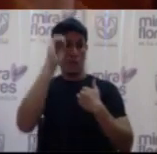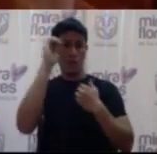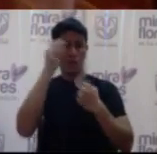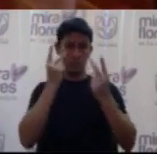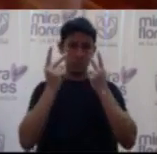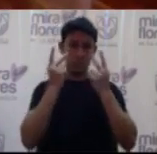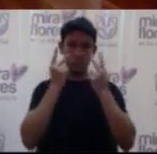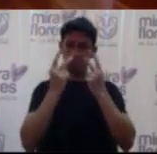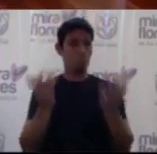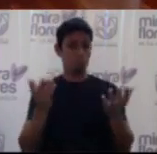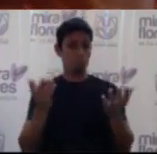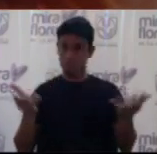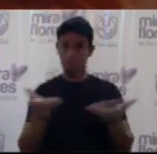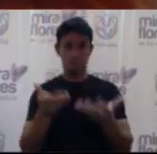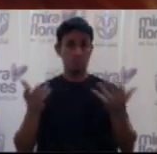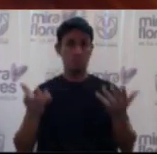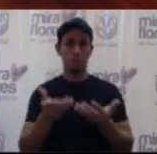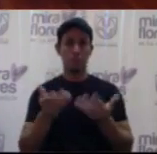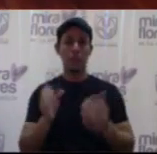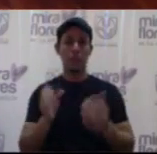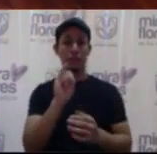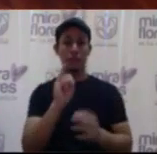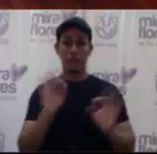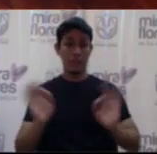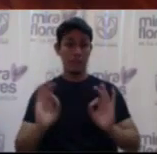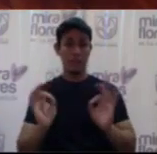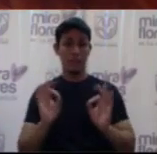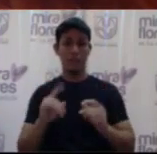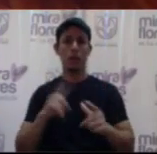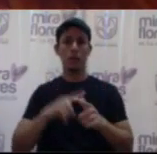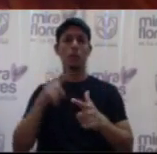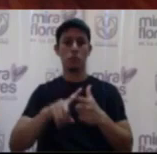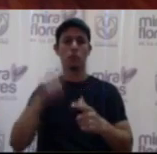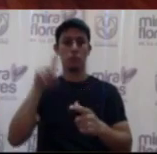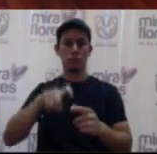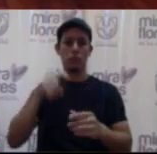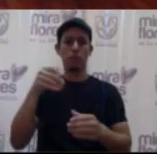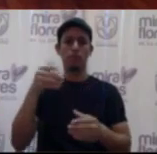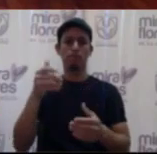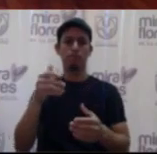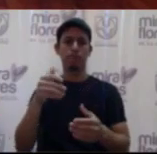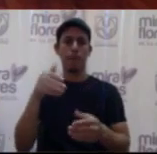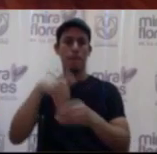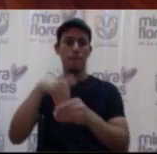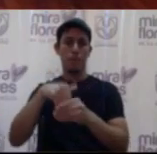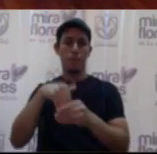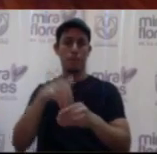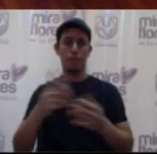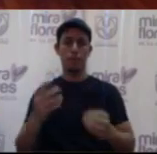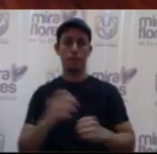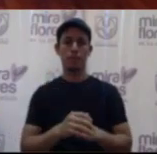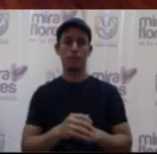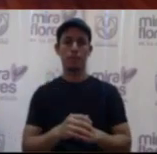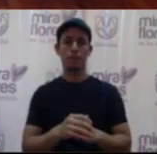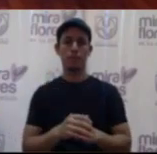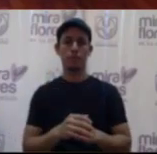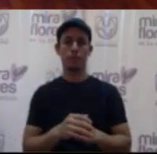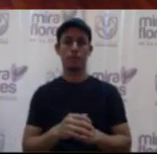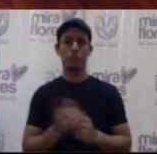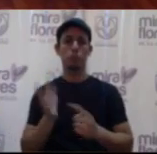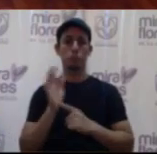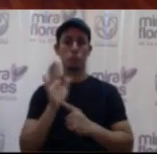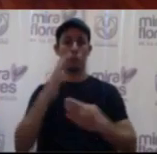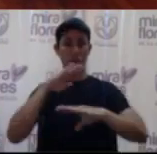hubiese. No habiendo observaciones, procederemos al voto. Aquellos miembros del consejo que estén dispuestos a aprobar el acta, sin expresarlo en señal de